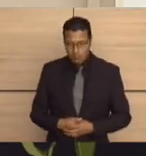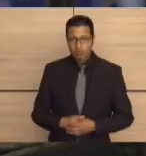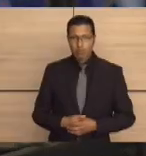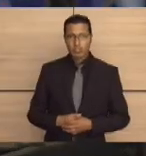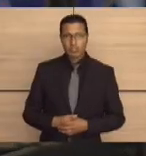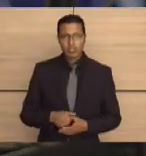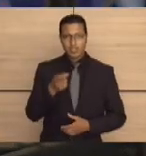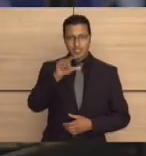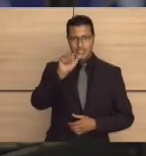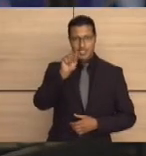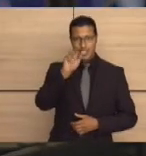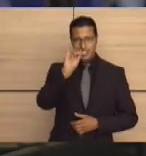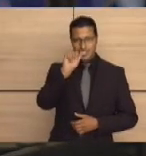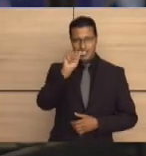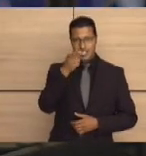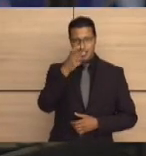Santiago,